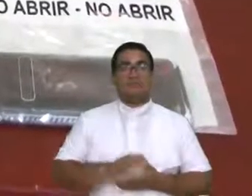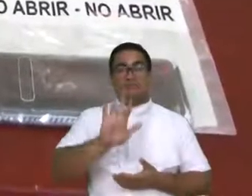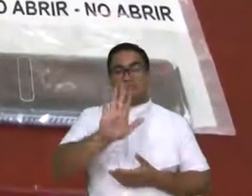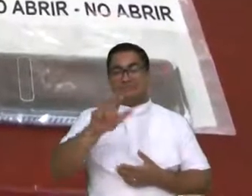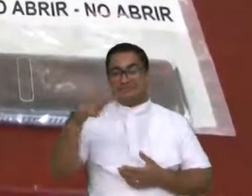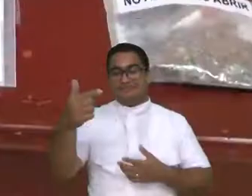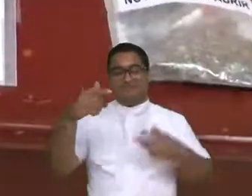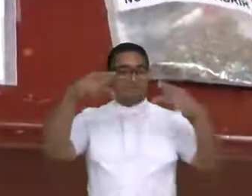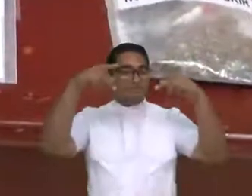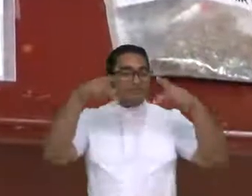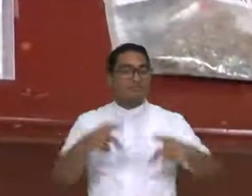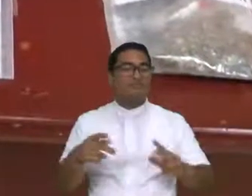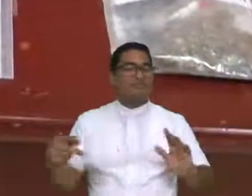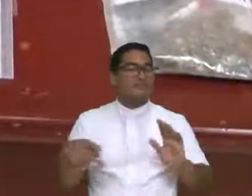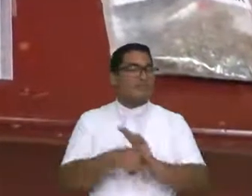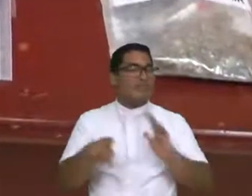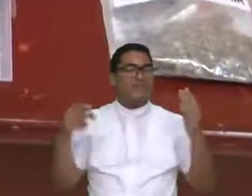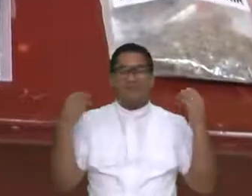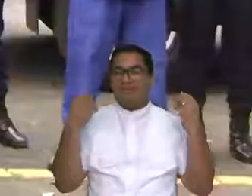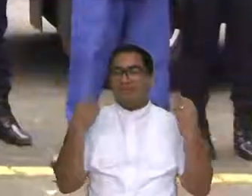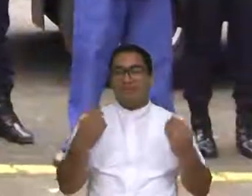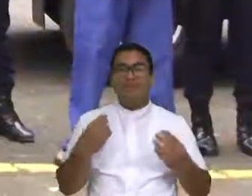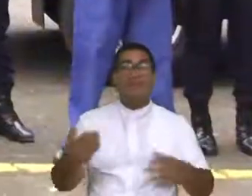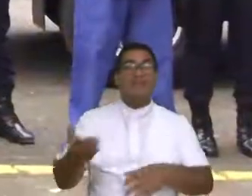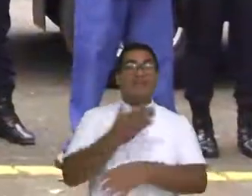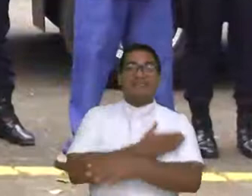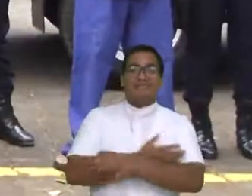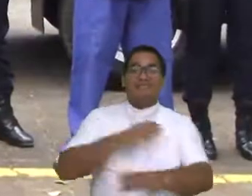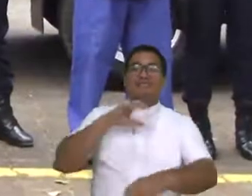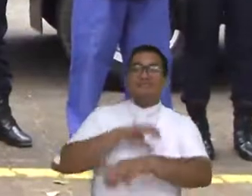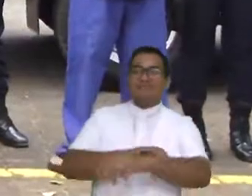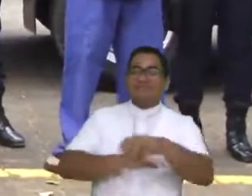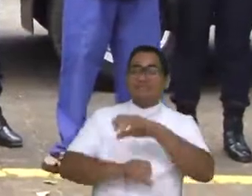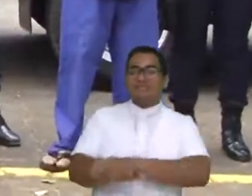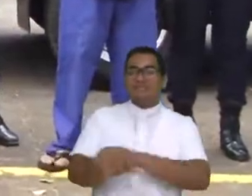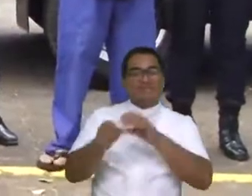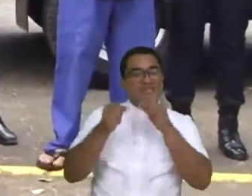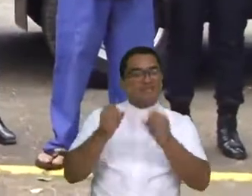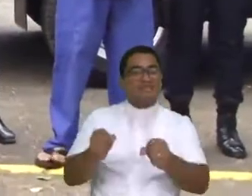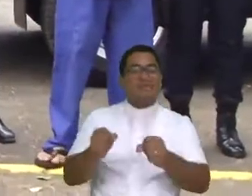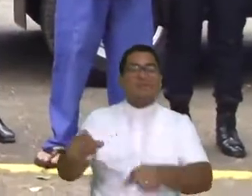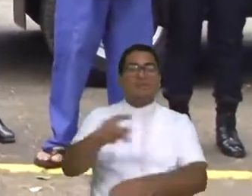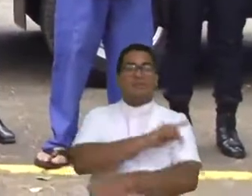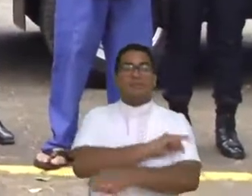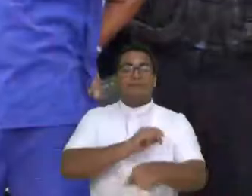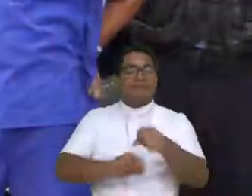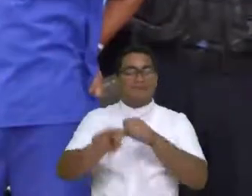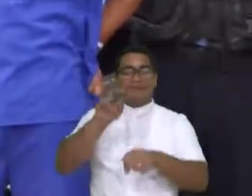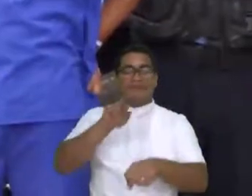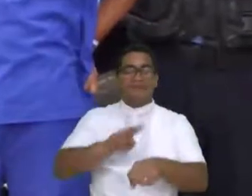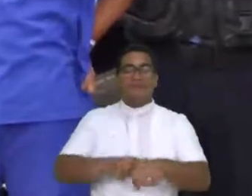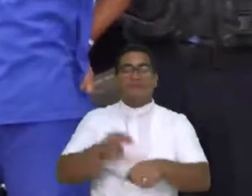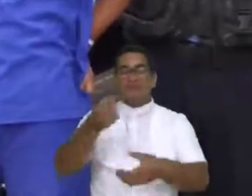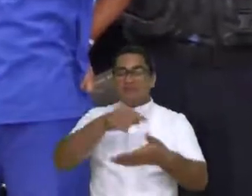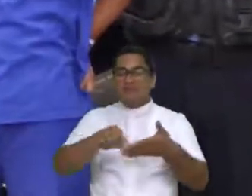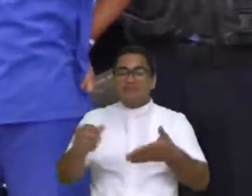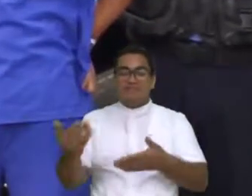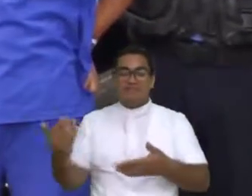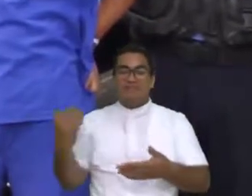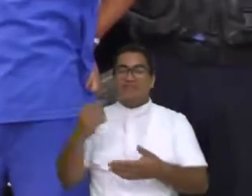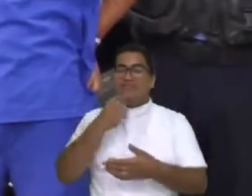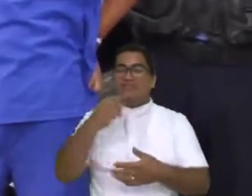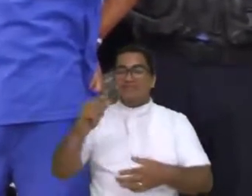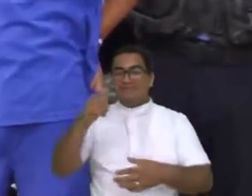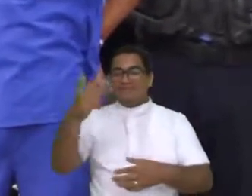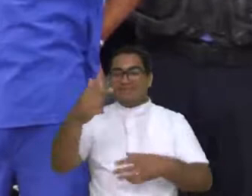...57 delincuentes de alta peligrosidad fueron neutralizados y puestos tras las rejas por la Policía Nacional esta semana, entre ellos 7